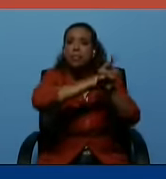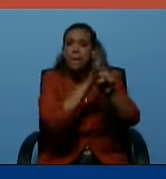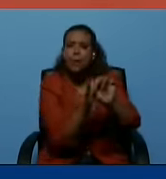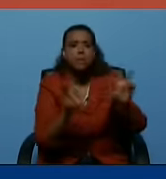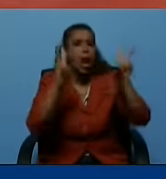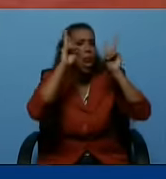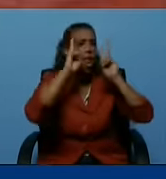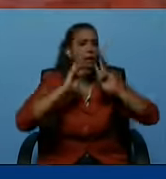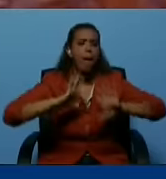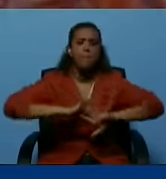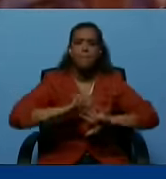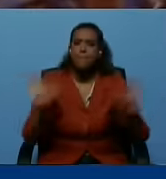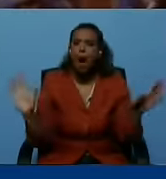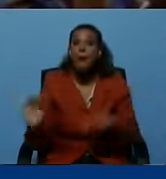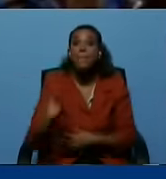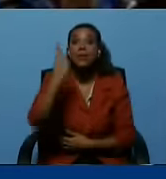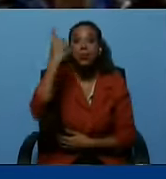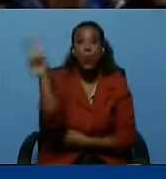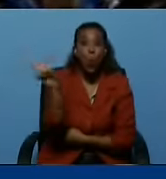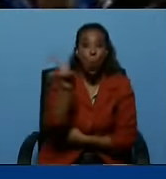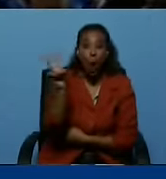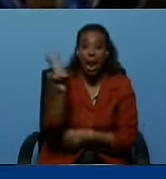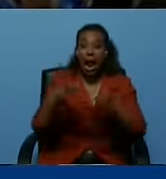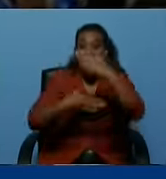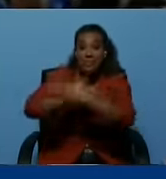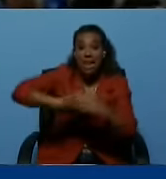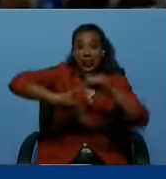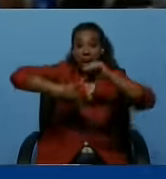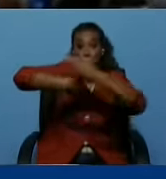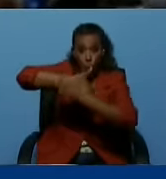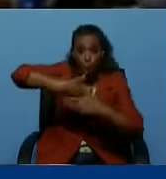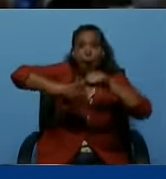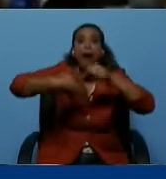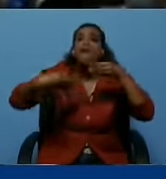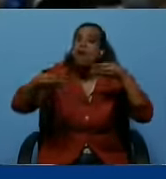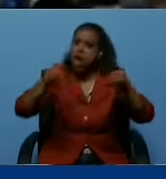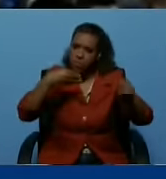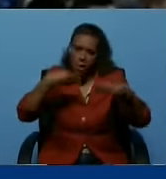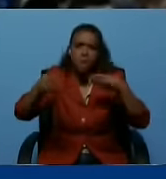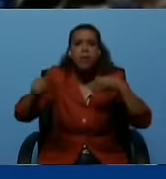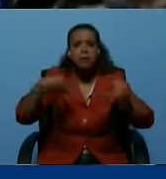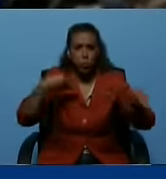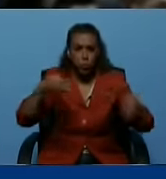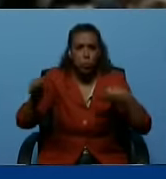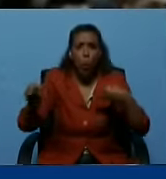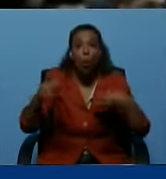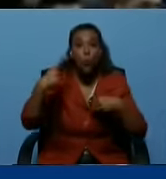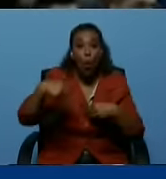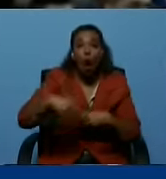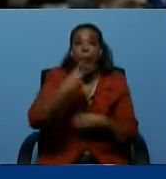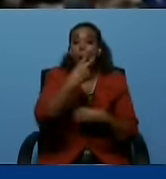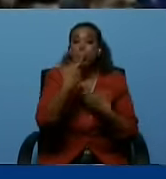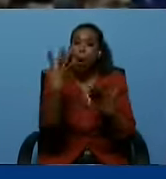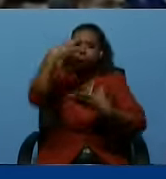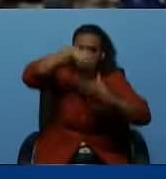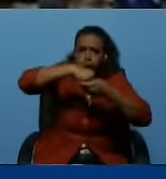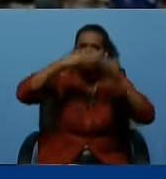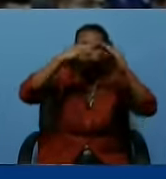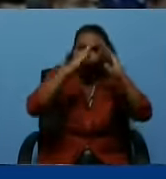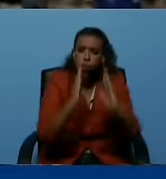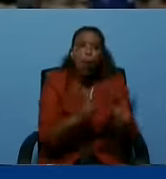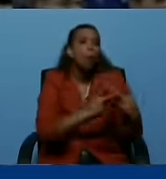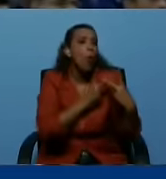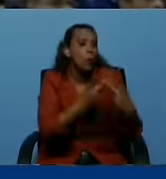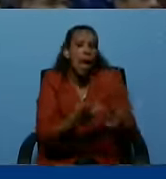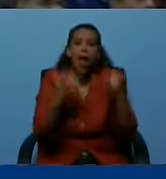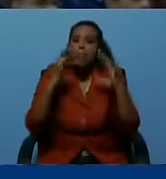Venezuela fue uno de los primeros países que flexibilizó todo. cuando tuvimos cuarentena, fue cuarentena